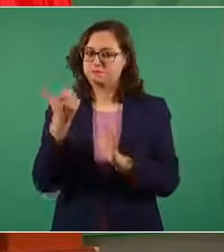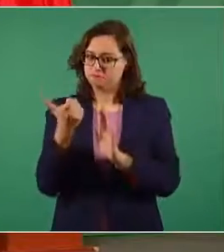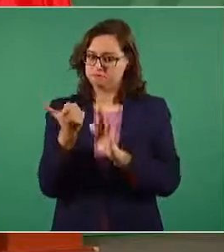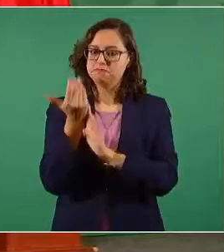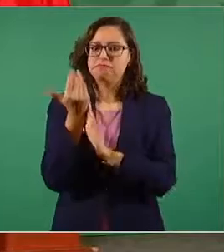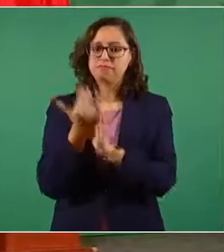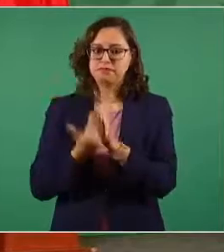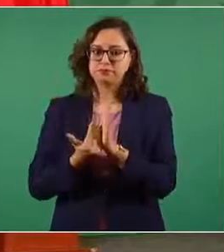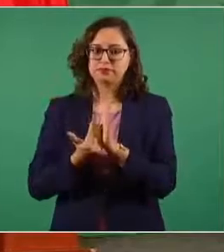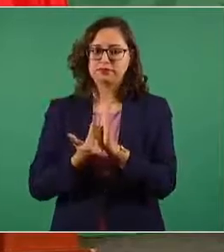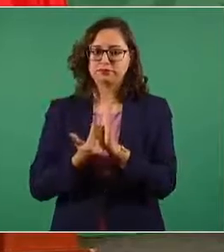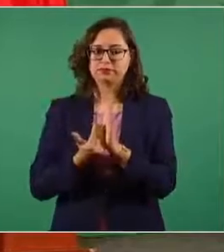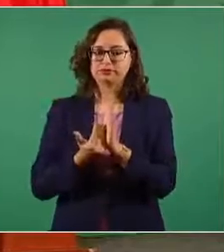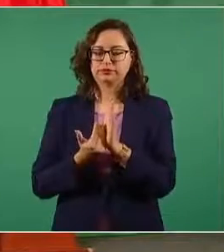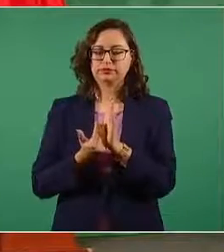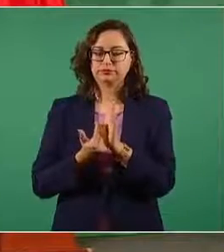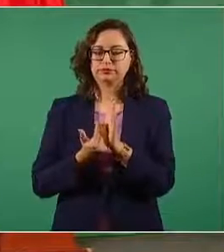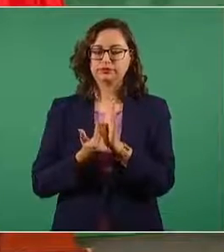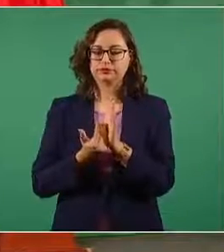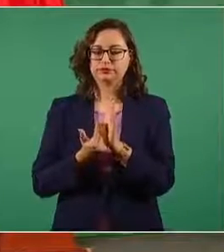Entonces, este diferencial,